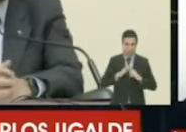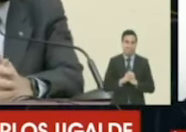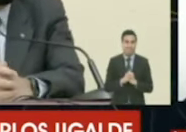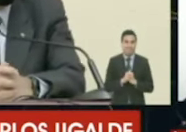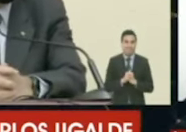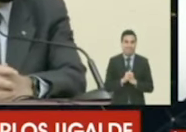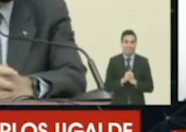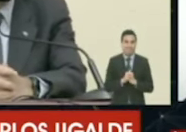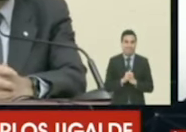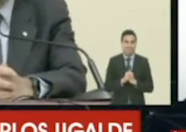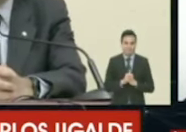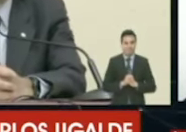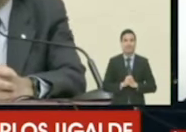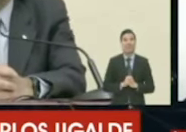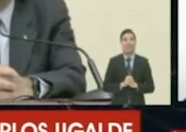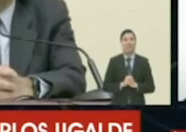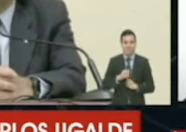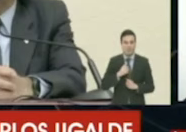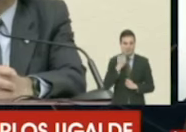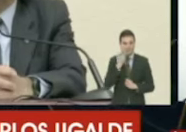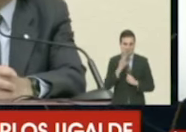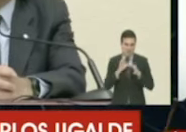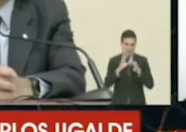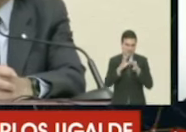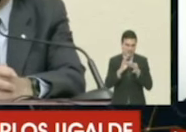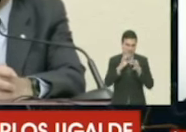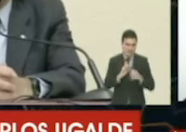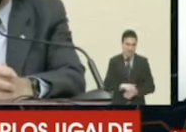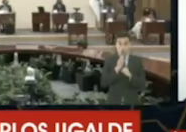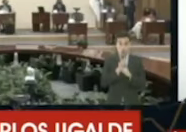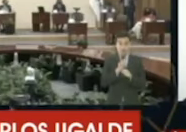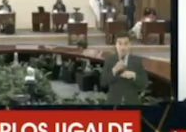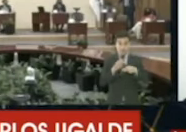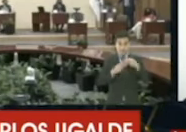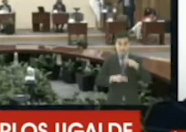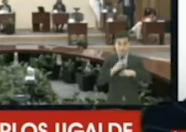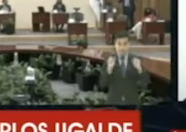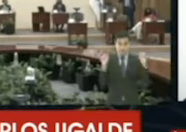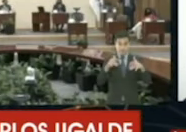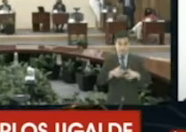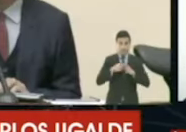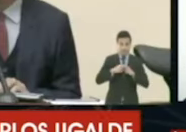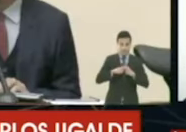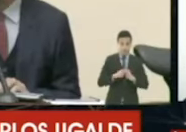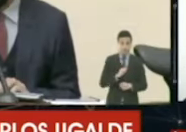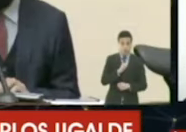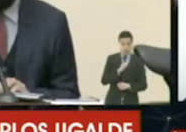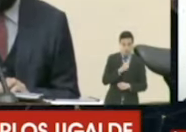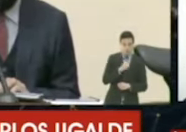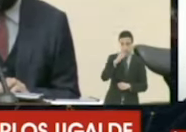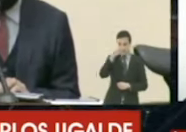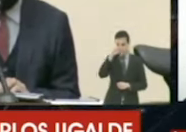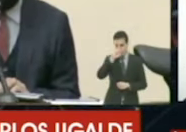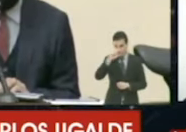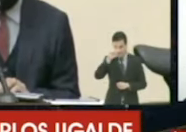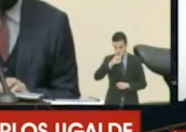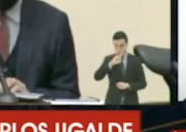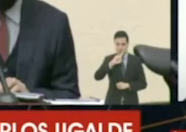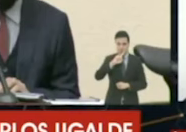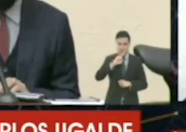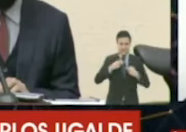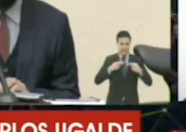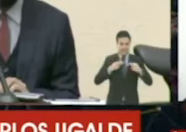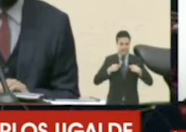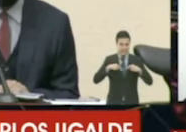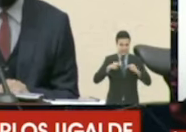también. Los consejeros tienen fuero, es decir, no los puede someter a un proceso penal por deseo del presidente. Están protegidos